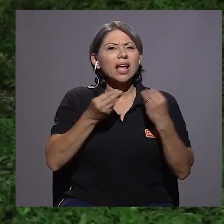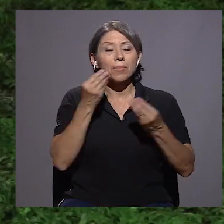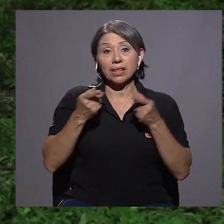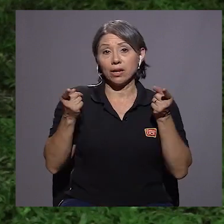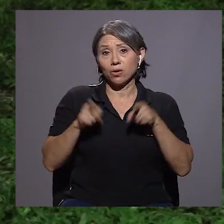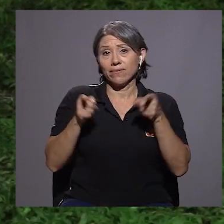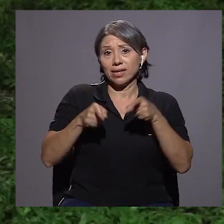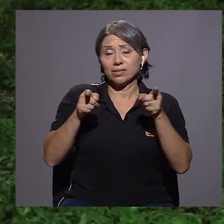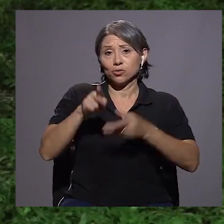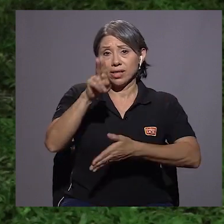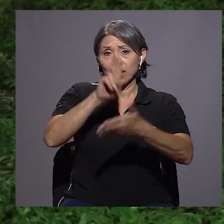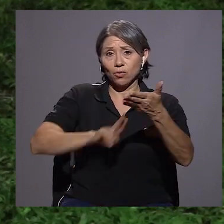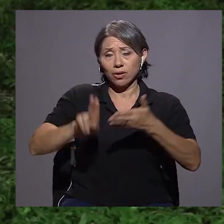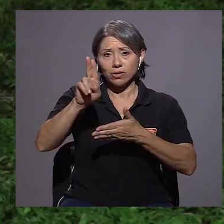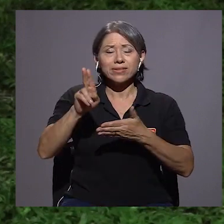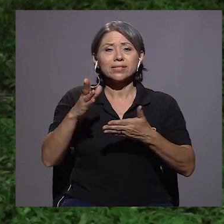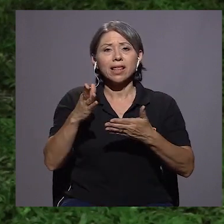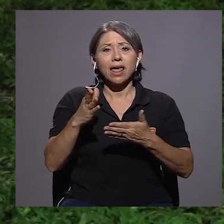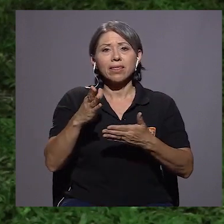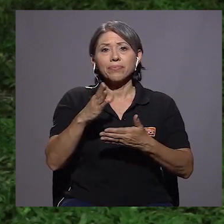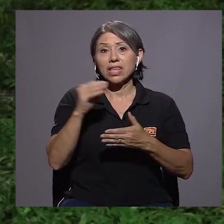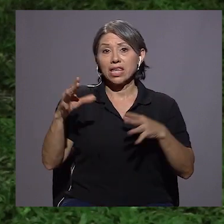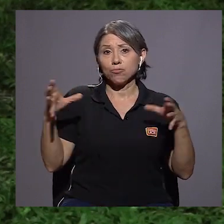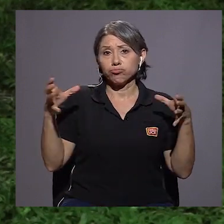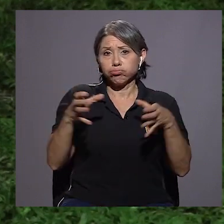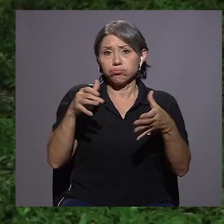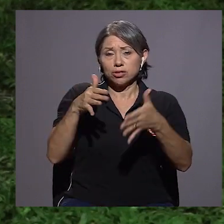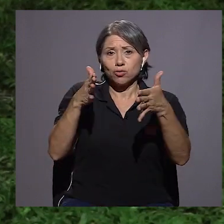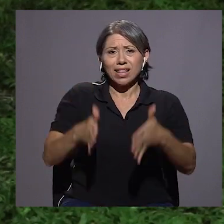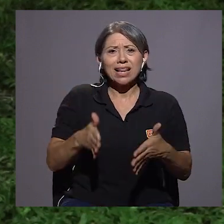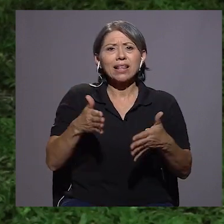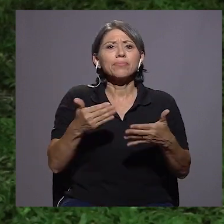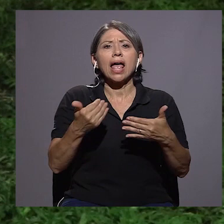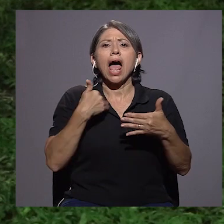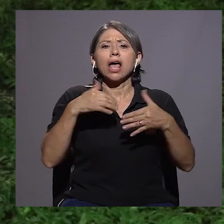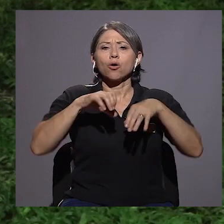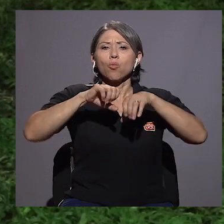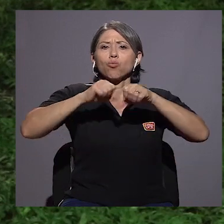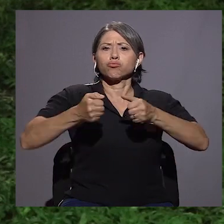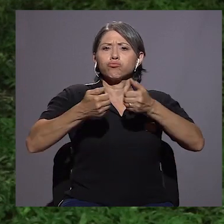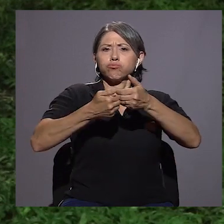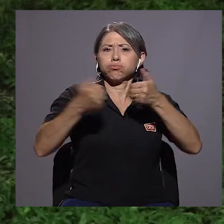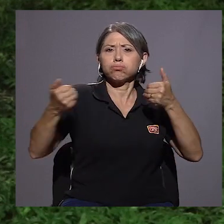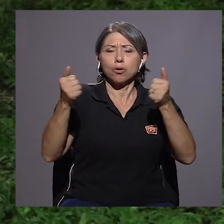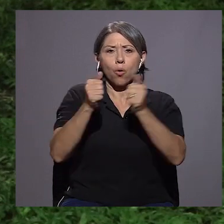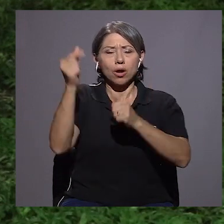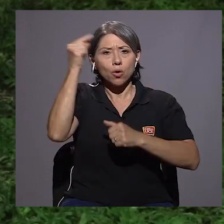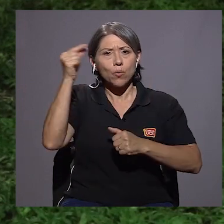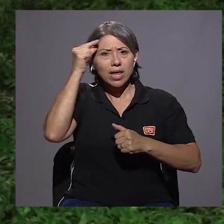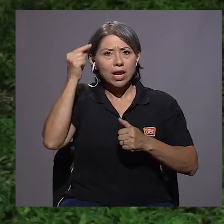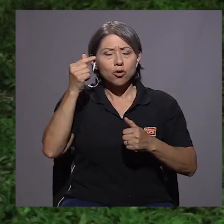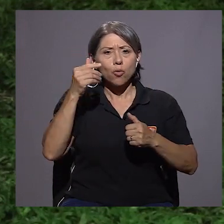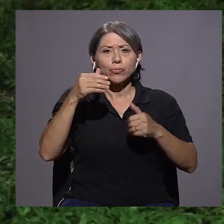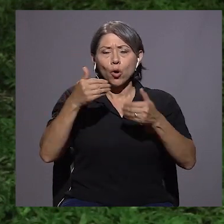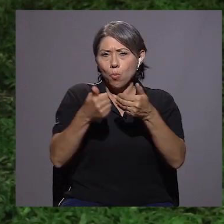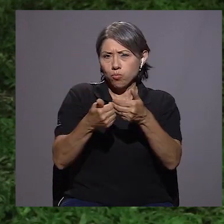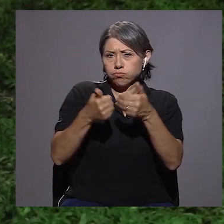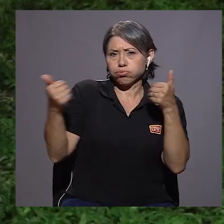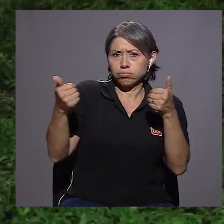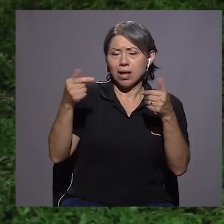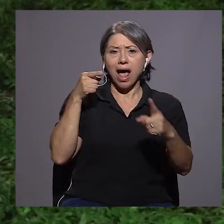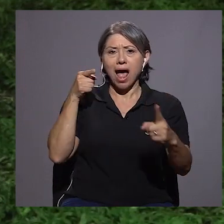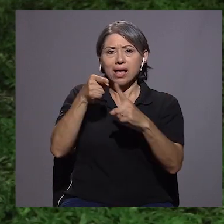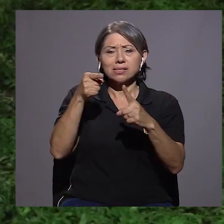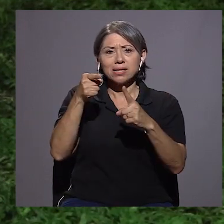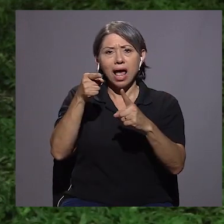Políticamente lo que viene sucediendo en la universidad y en el movimiento estudiantil es que hay una ruptura con el gobierno, ¿no? Hay una ruptura hacia las